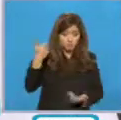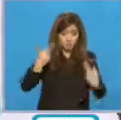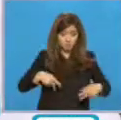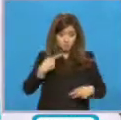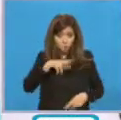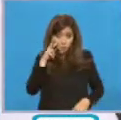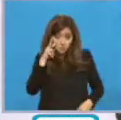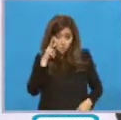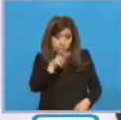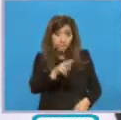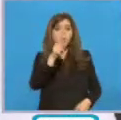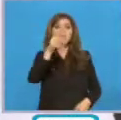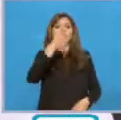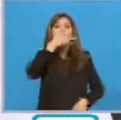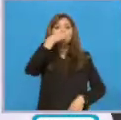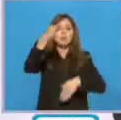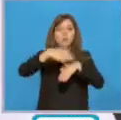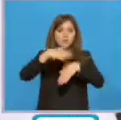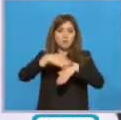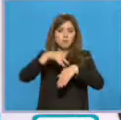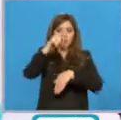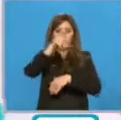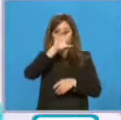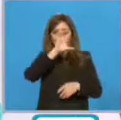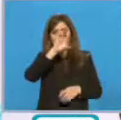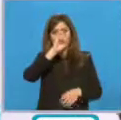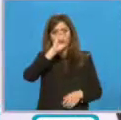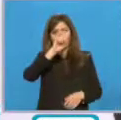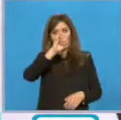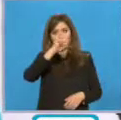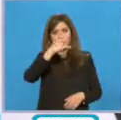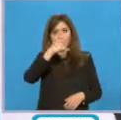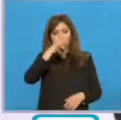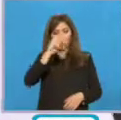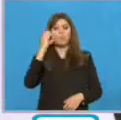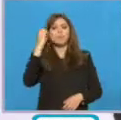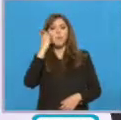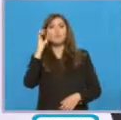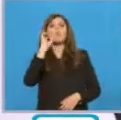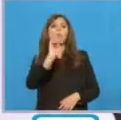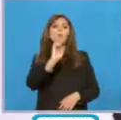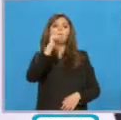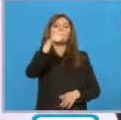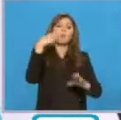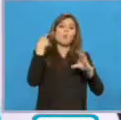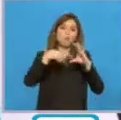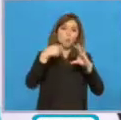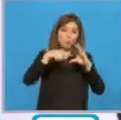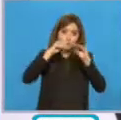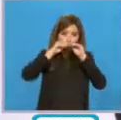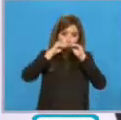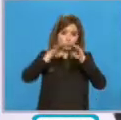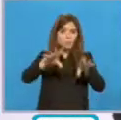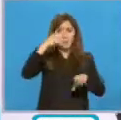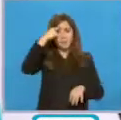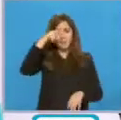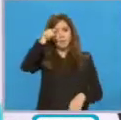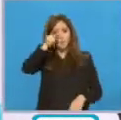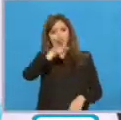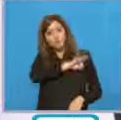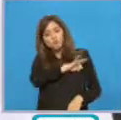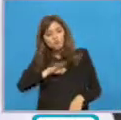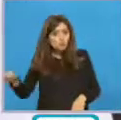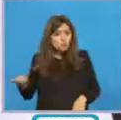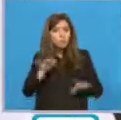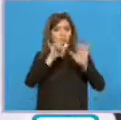acceder, le mandan, por ejemplo, un código de acceso al número de celular o al correo electrónico que ingresas para que ahí puedas